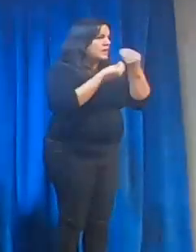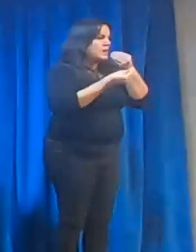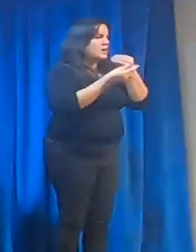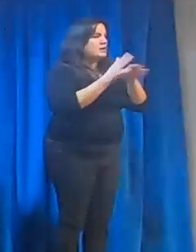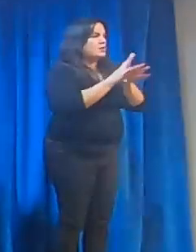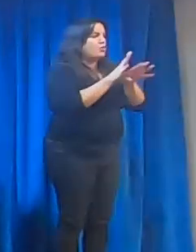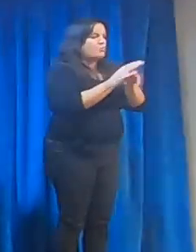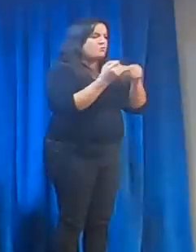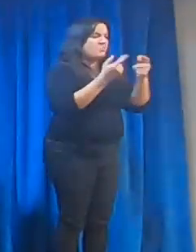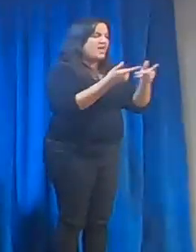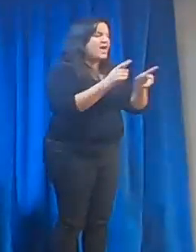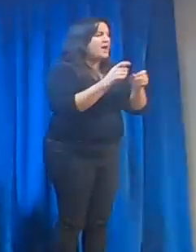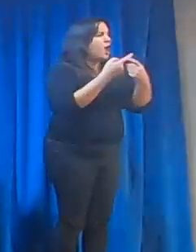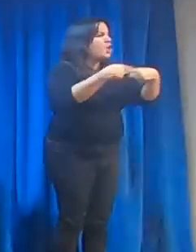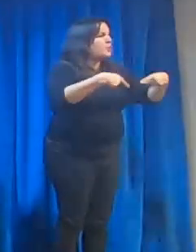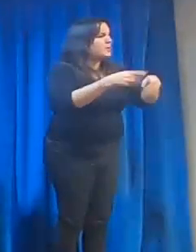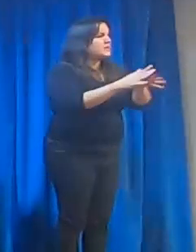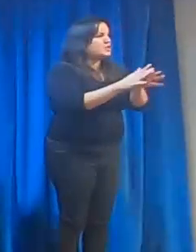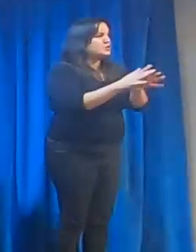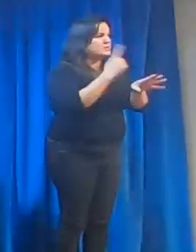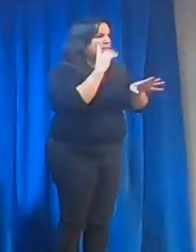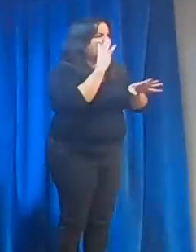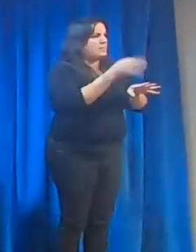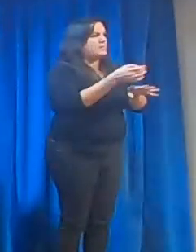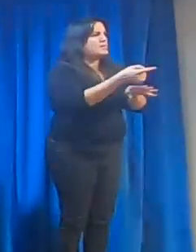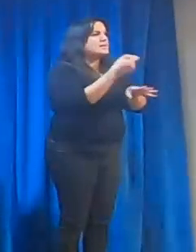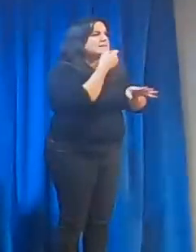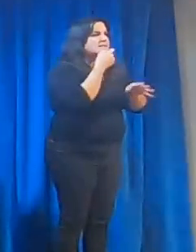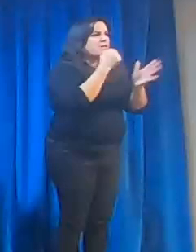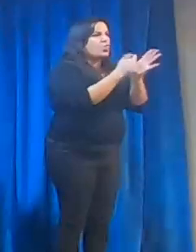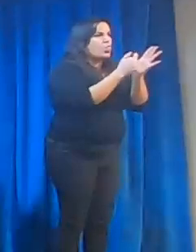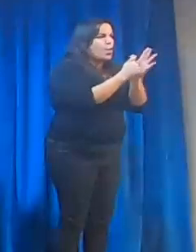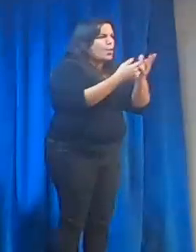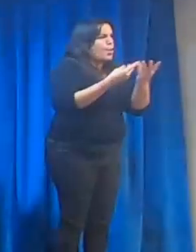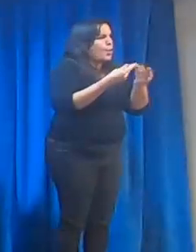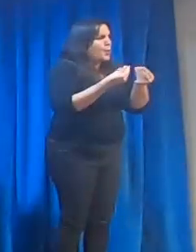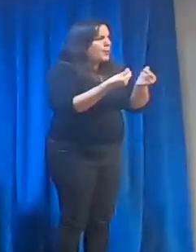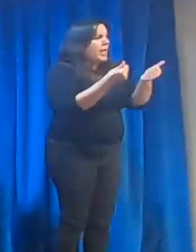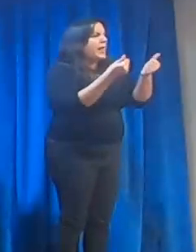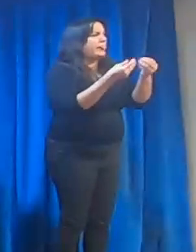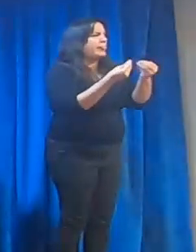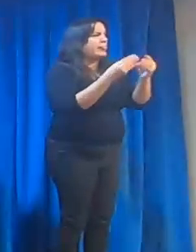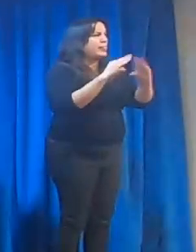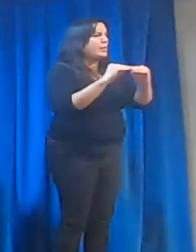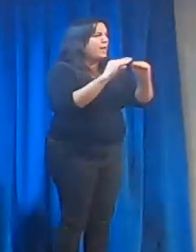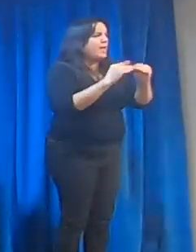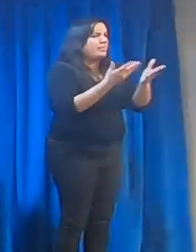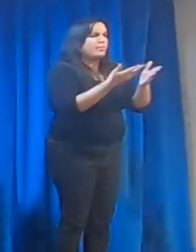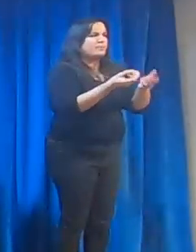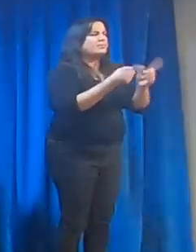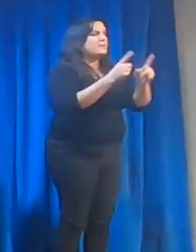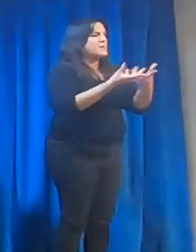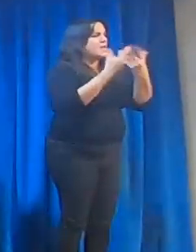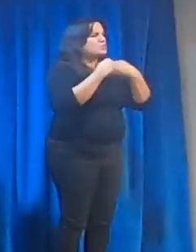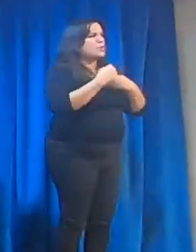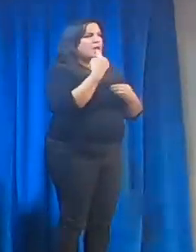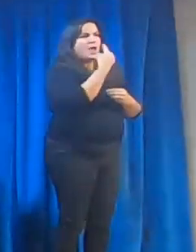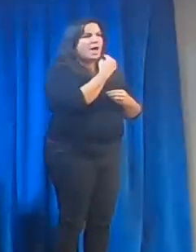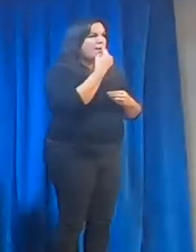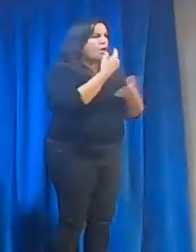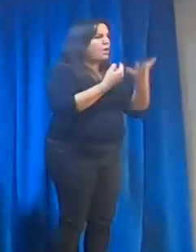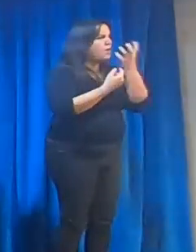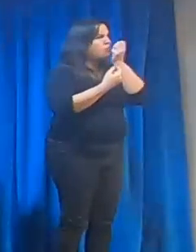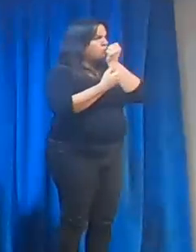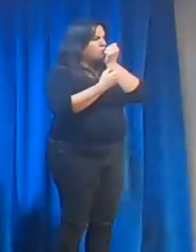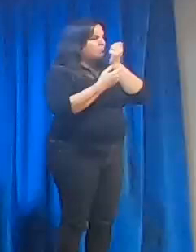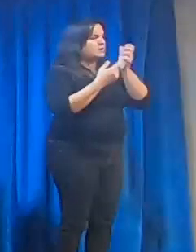una consistencia, si es duro, si es blando, en la maniabilidad que va a tener, y va a ayudar a que la boca, cuando llegue a la boca, ya